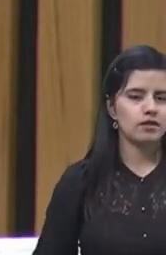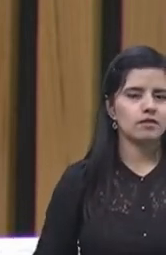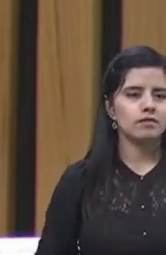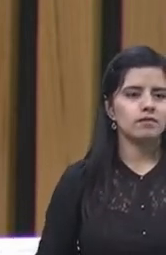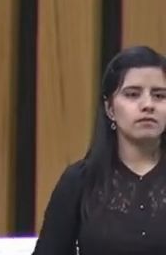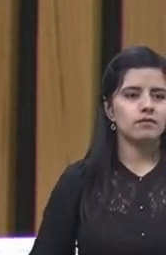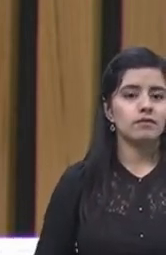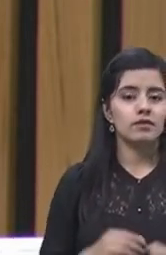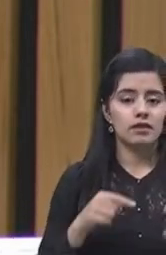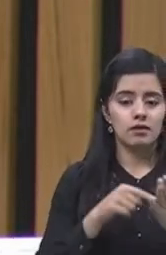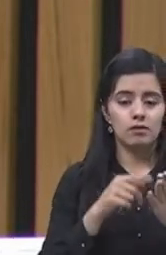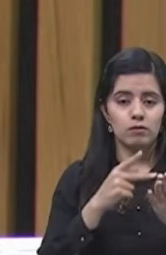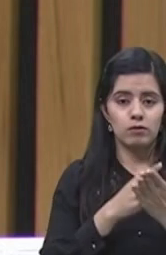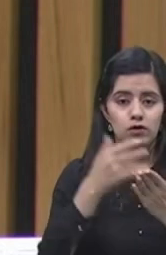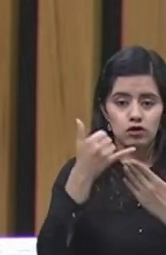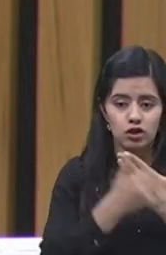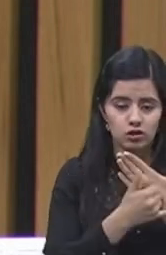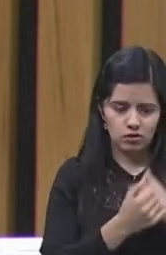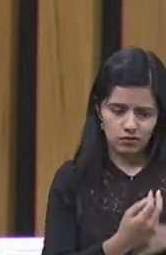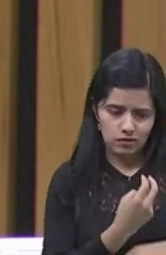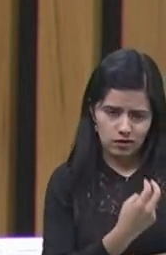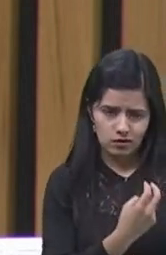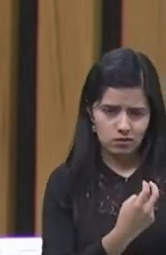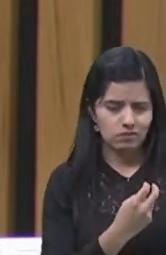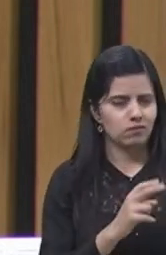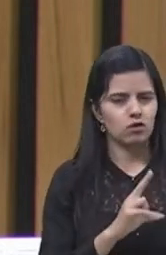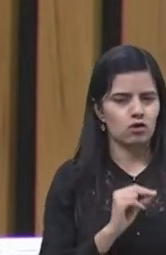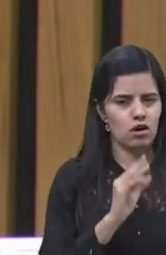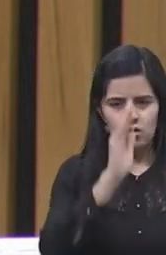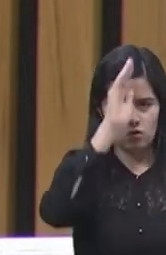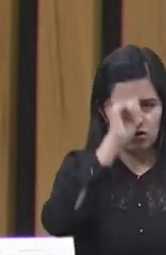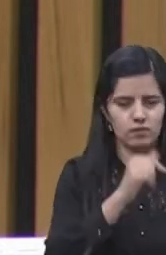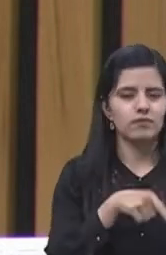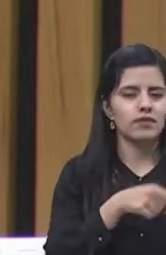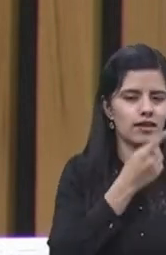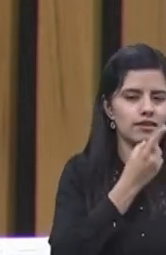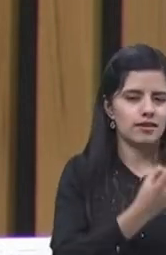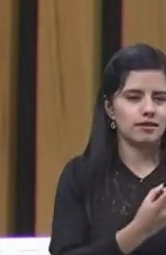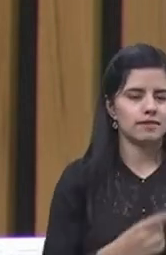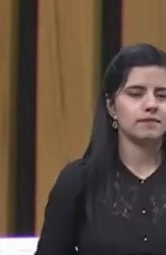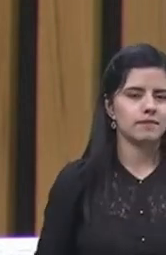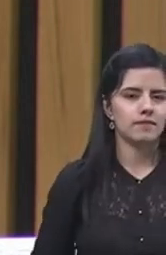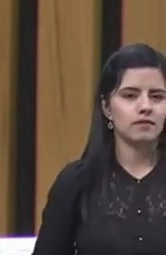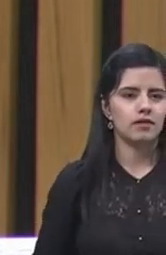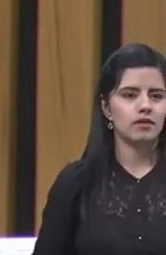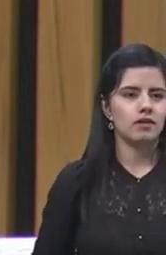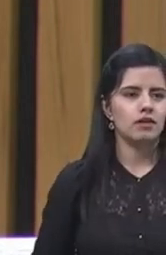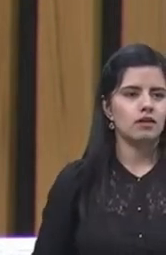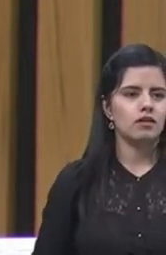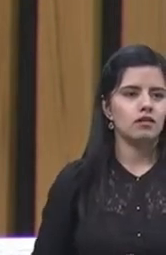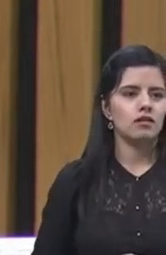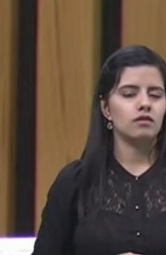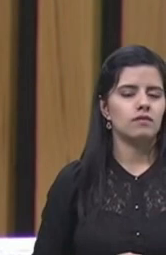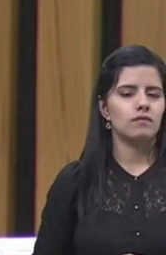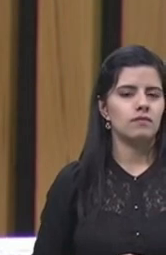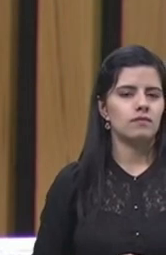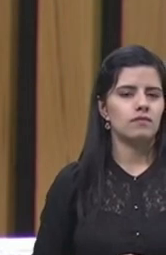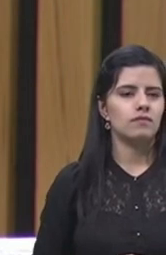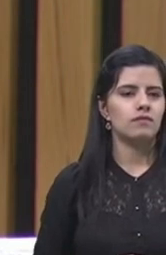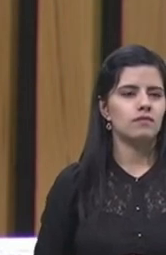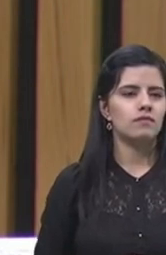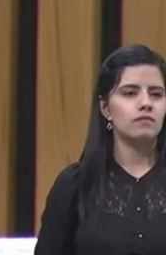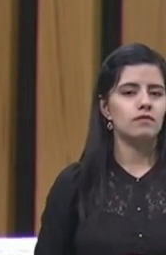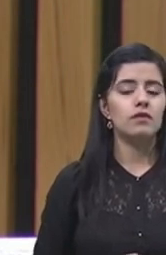dijo Salgado. Y Morena, bueno, pues si bien tiene una propuesta que presentó Ricardo